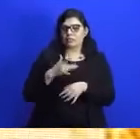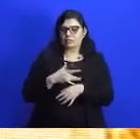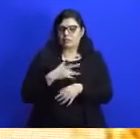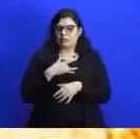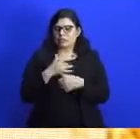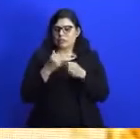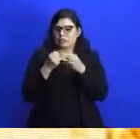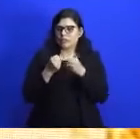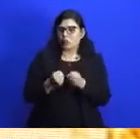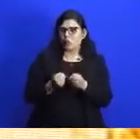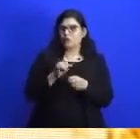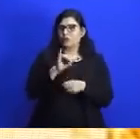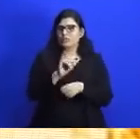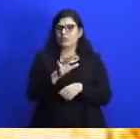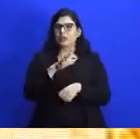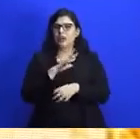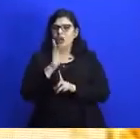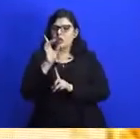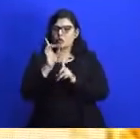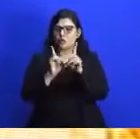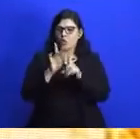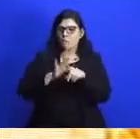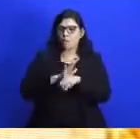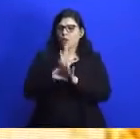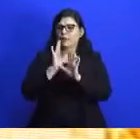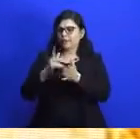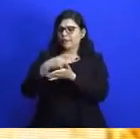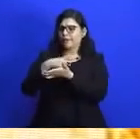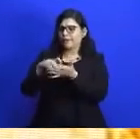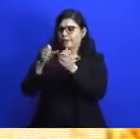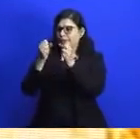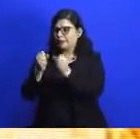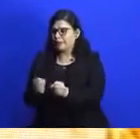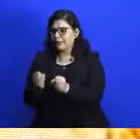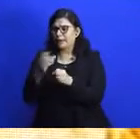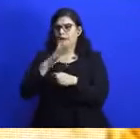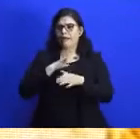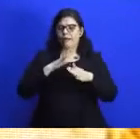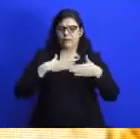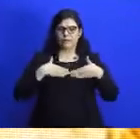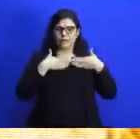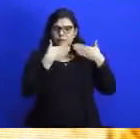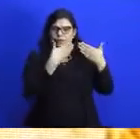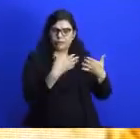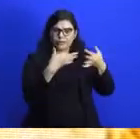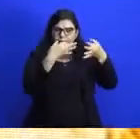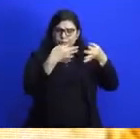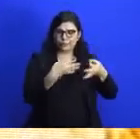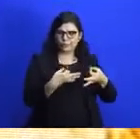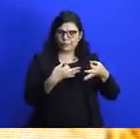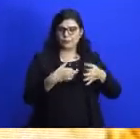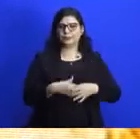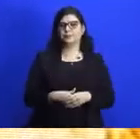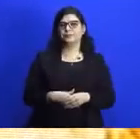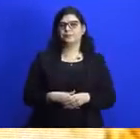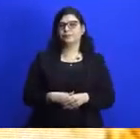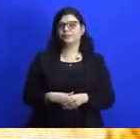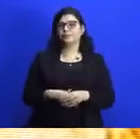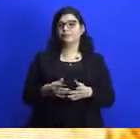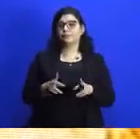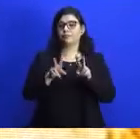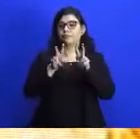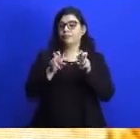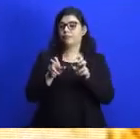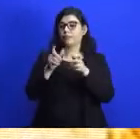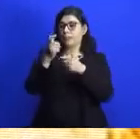tenemos más certidumbre, porque hoy en día tenemos un comprador seguro y un comprador confiable, formal. En cuestión de precios